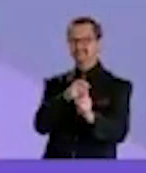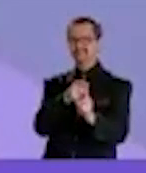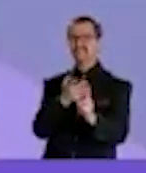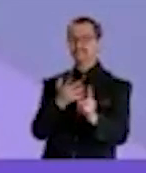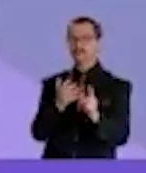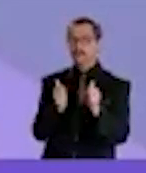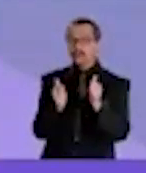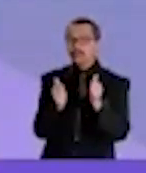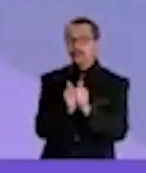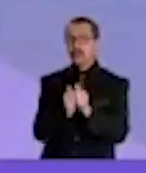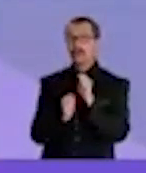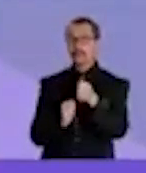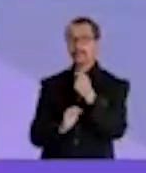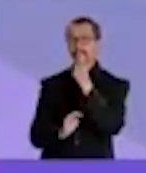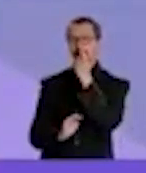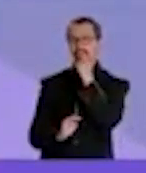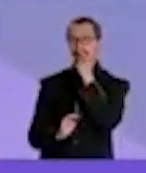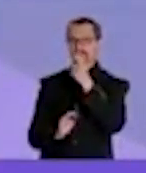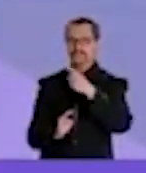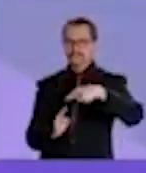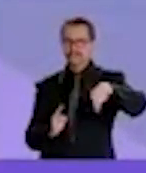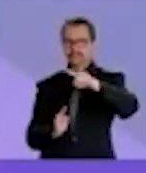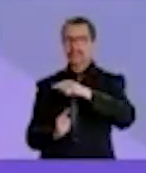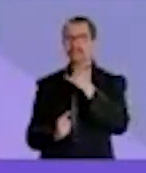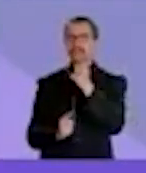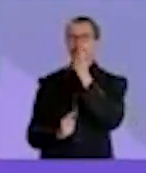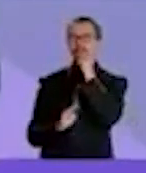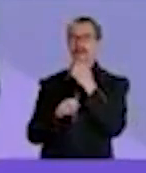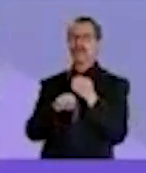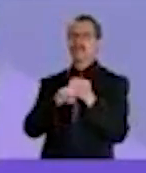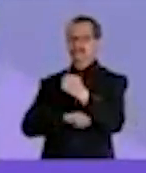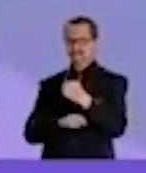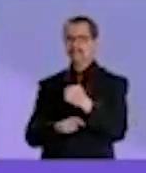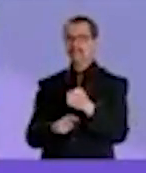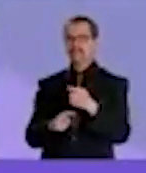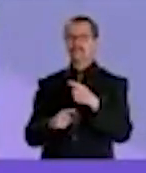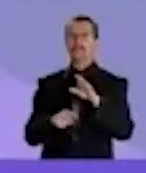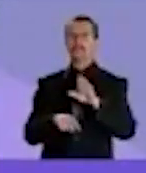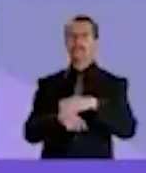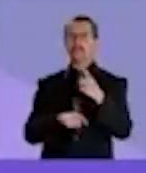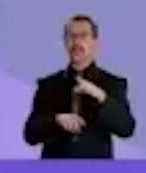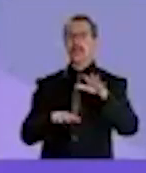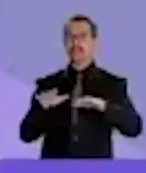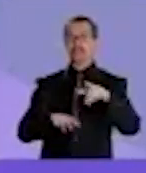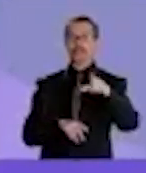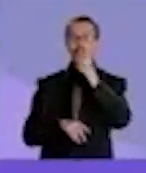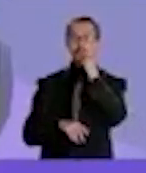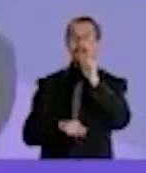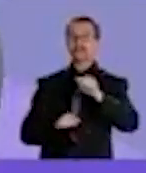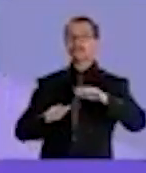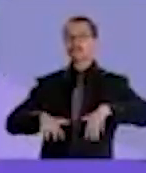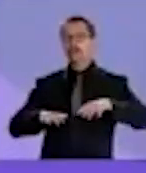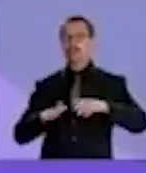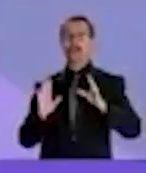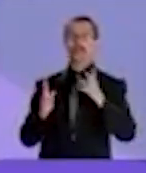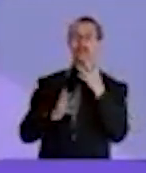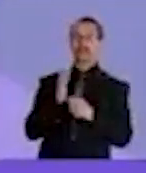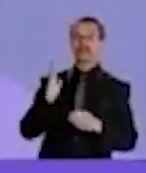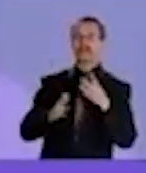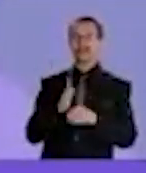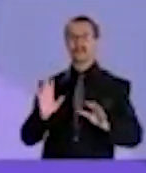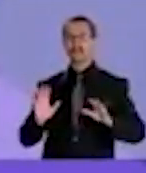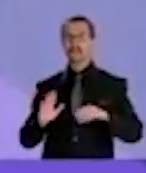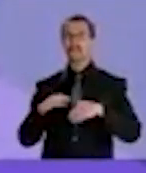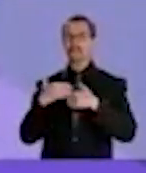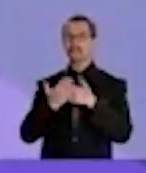policías con las policías estatales precisamente lo que le sacan la vuelta ellos será un presidente que le llamaré a los gobernadores irá y